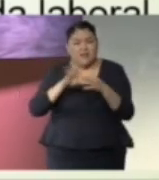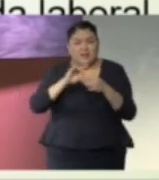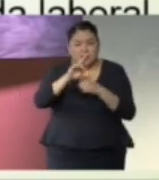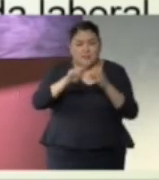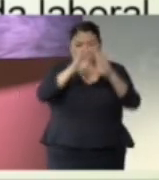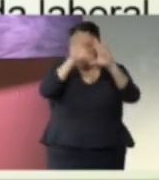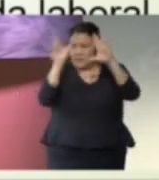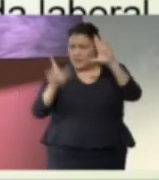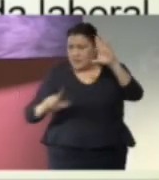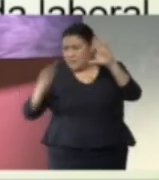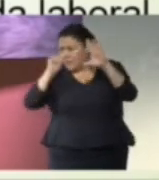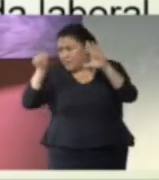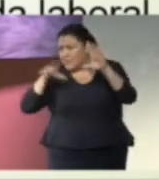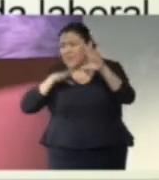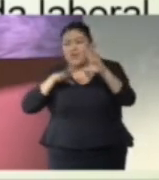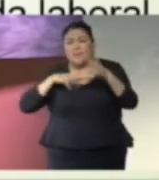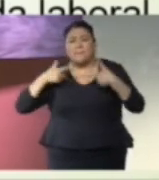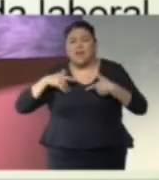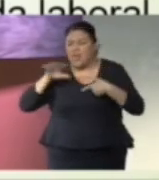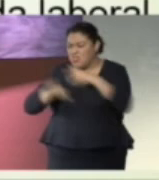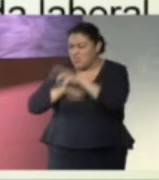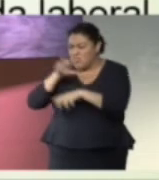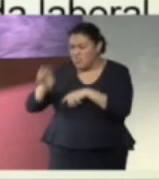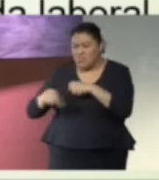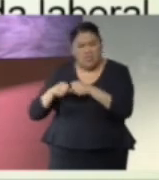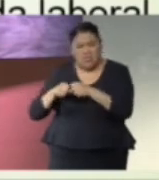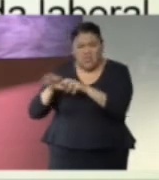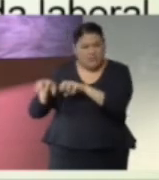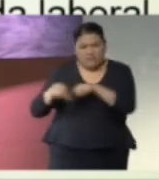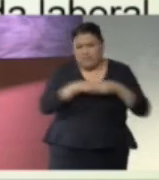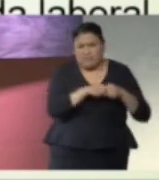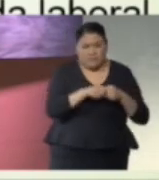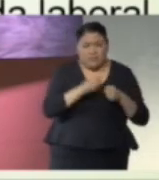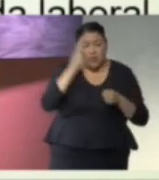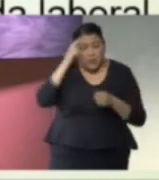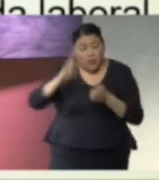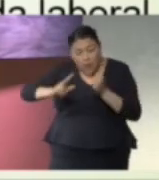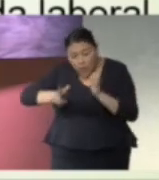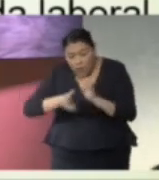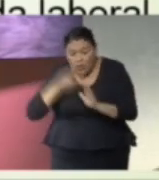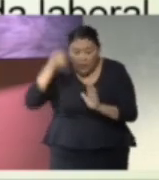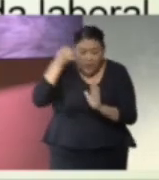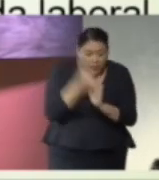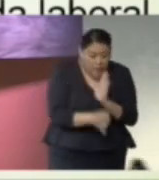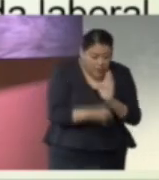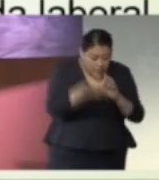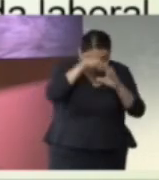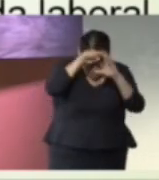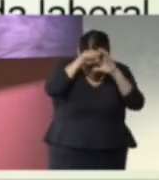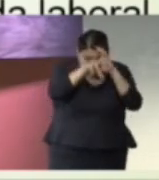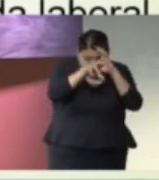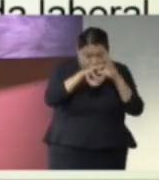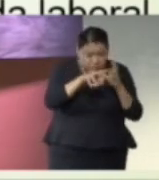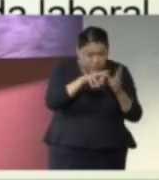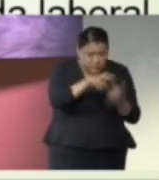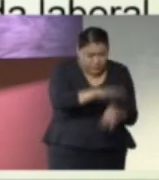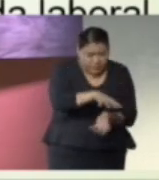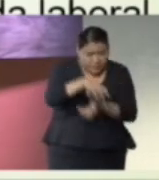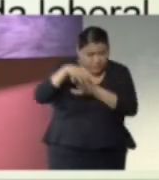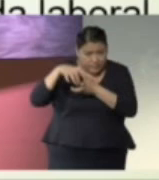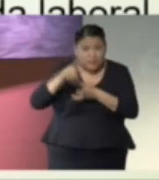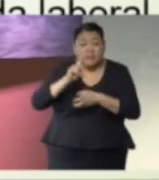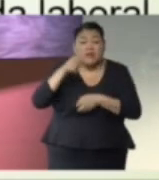diferentes estados de la República que están reactivando las actividades mineras, pero reactivando desde una situación